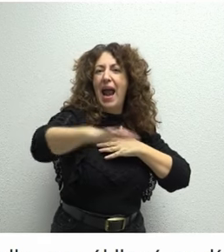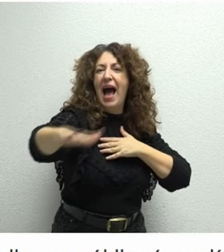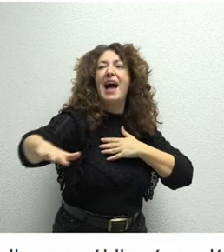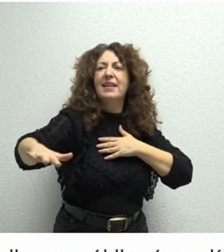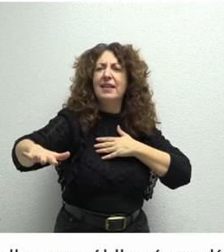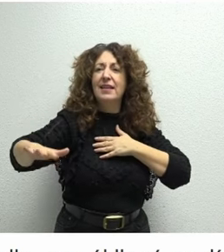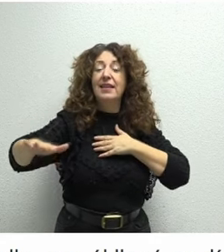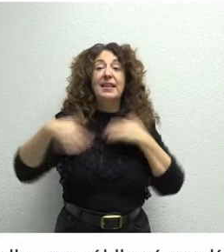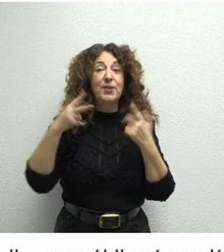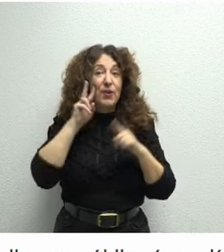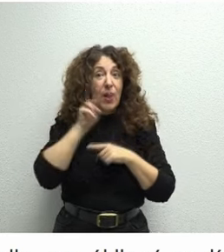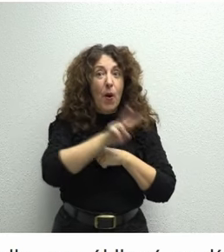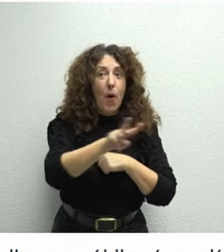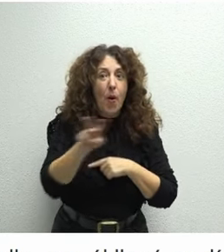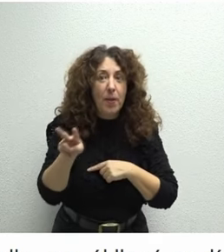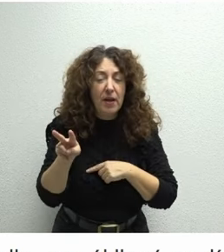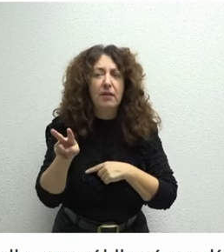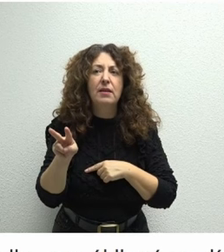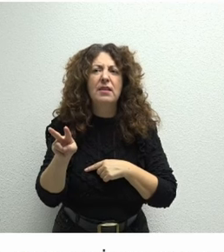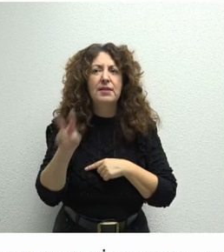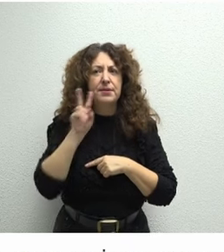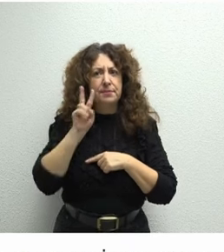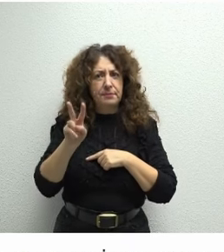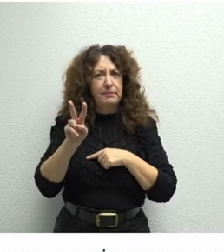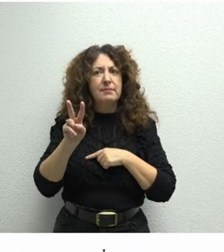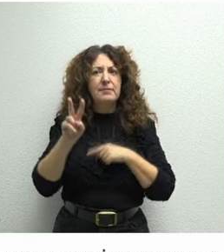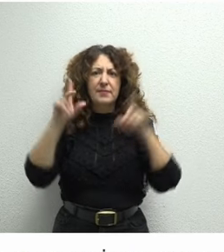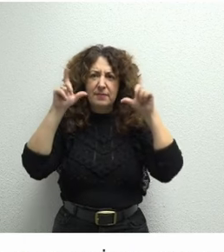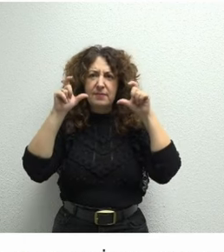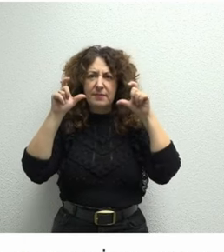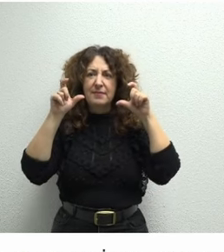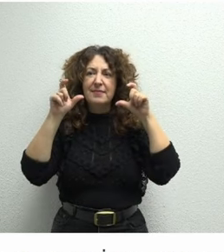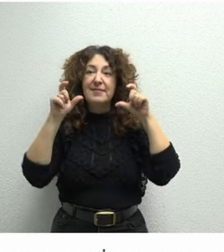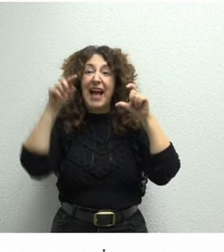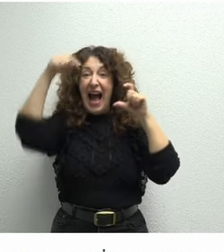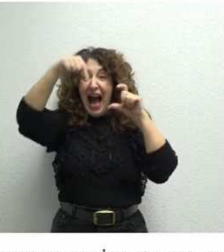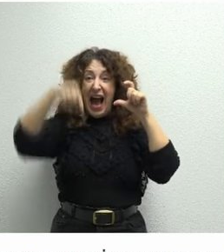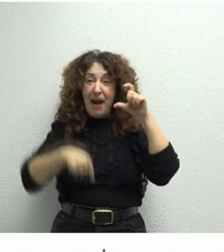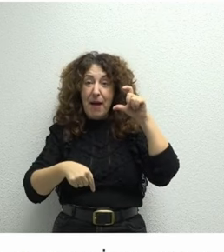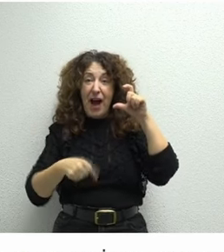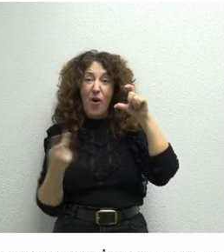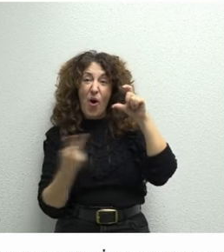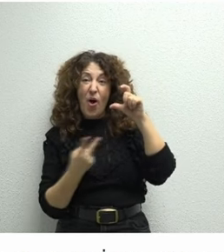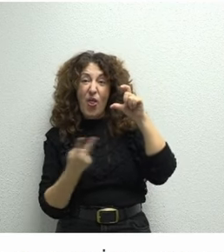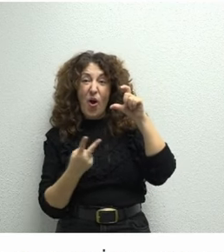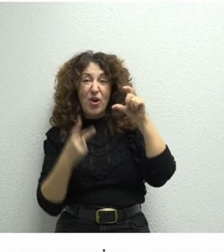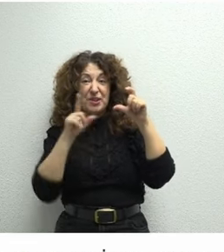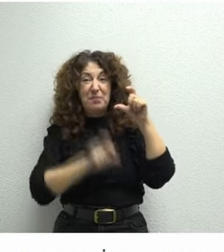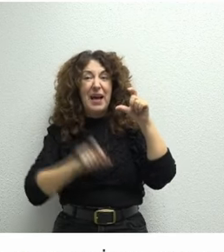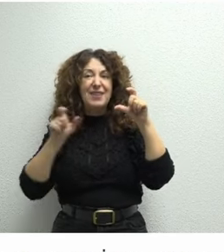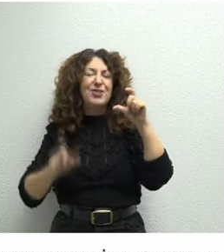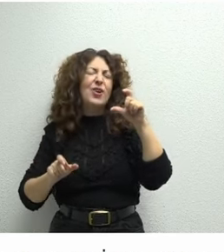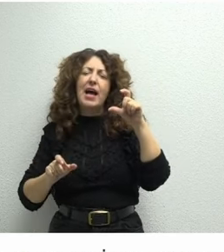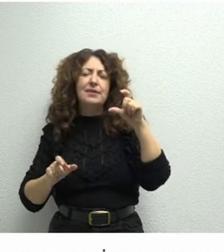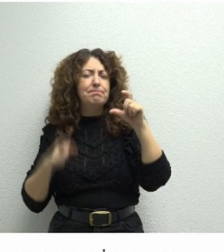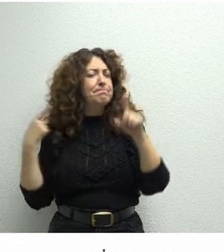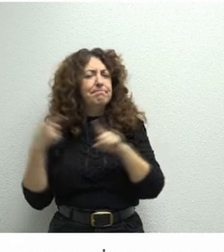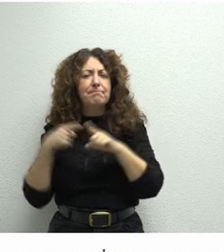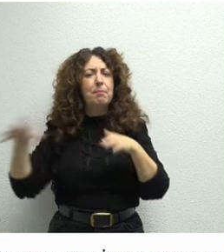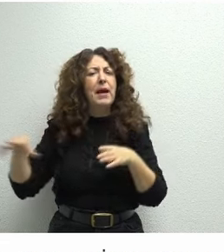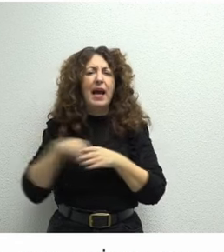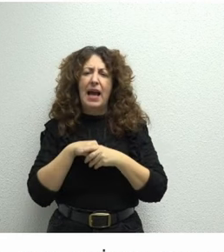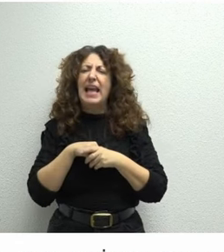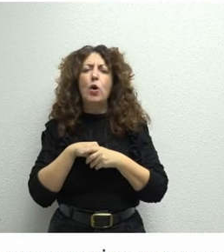para mí de las más inclusivas que hay en la palma en este momento salvando bueno el equipo que trabaja con con las